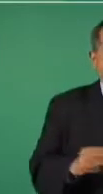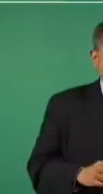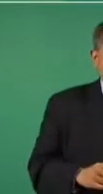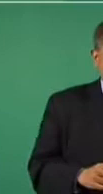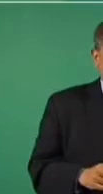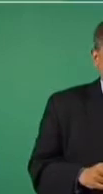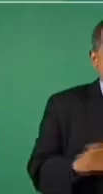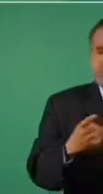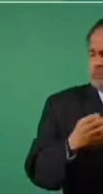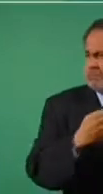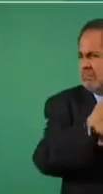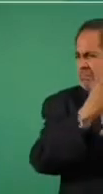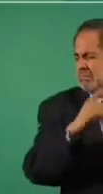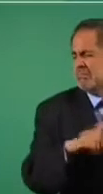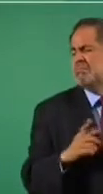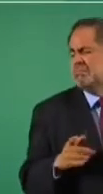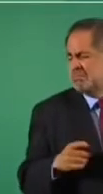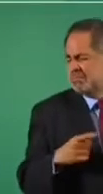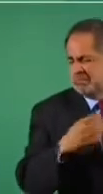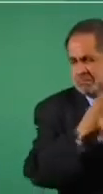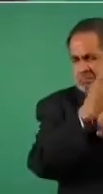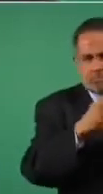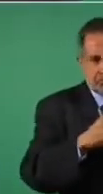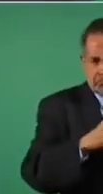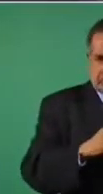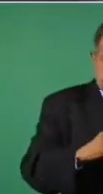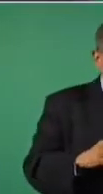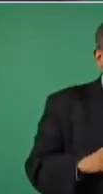que en un estado de la República